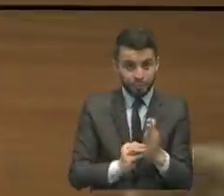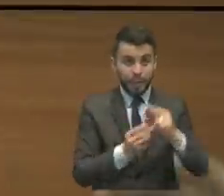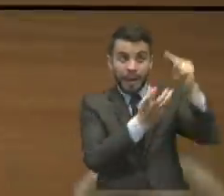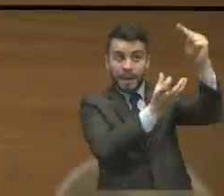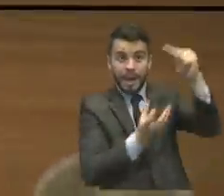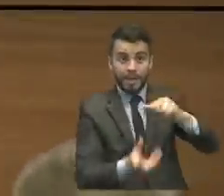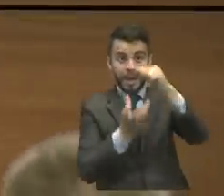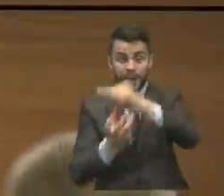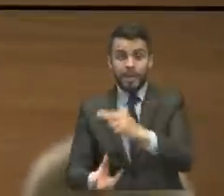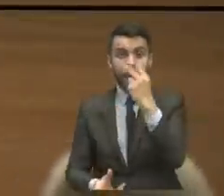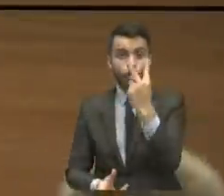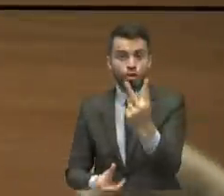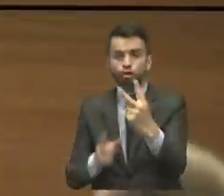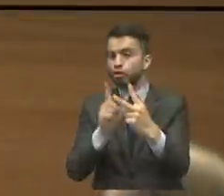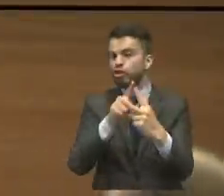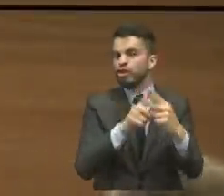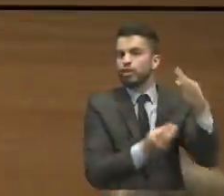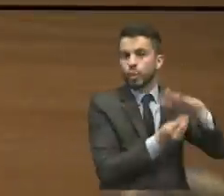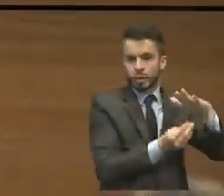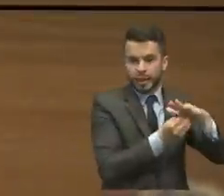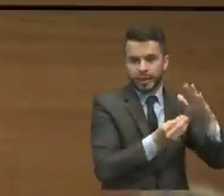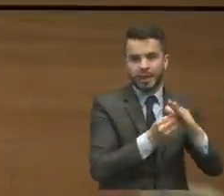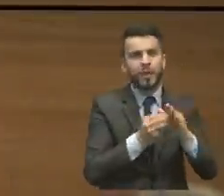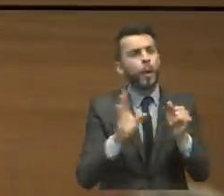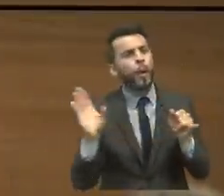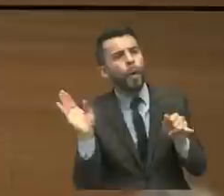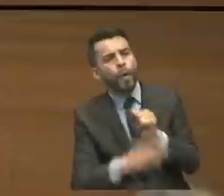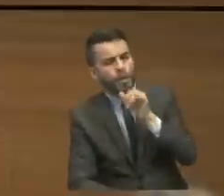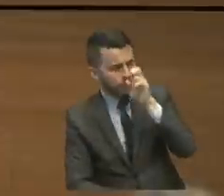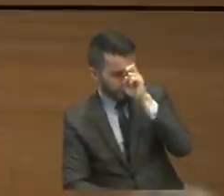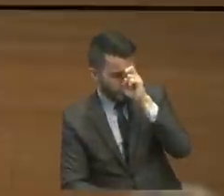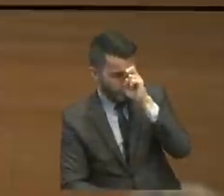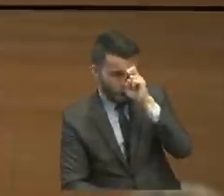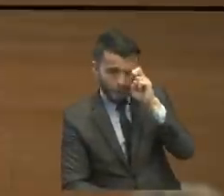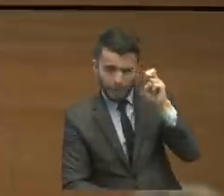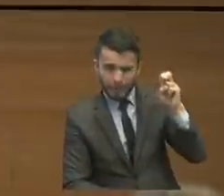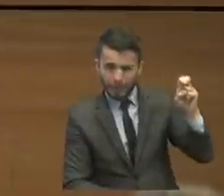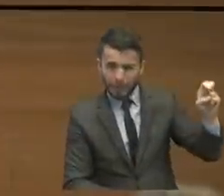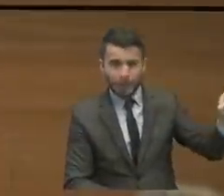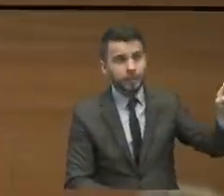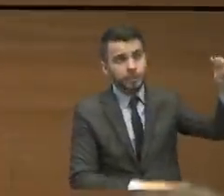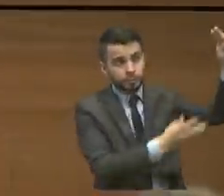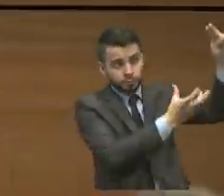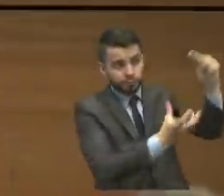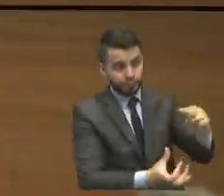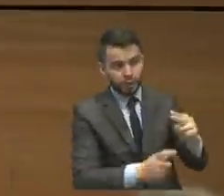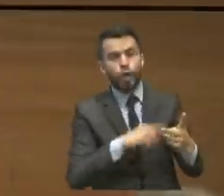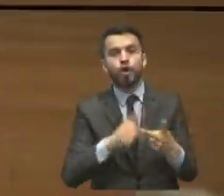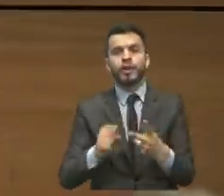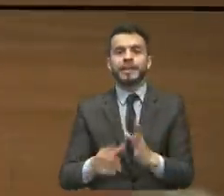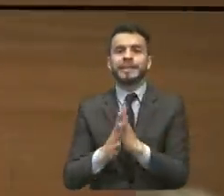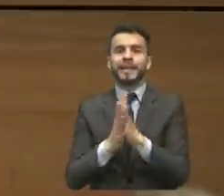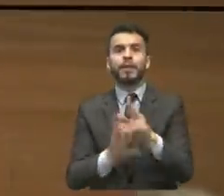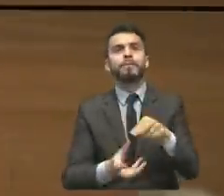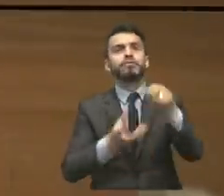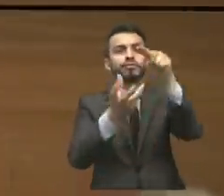2 cables. Uno en Usaquén, hacia el final del corredor en el norte o al inicio, como uno lo quiera ver, y otro en el centro.